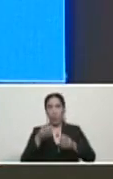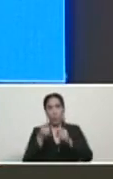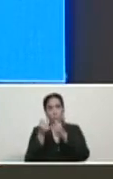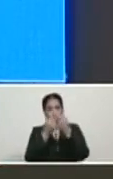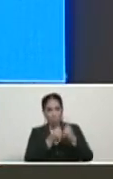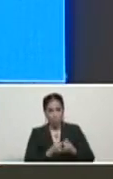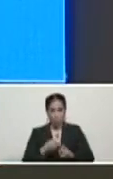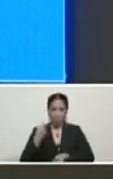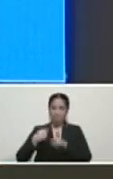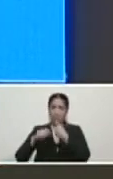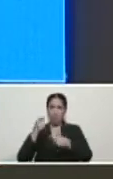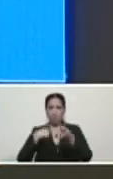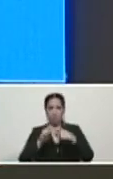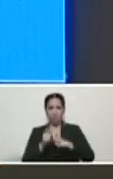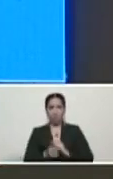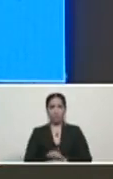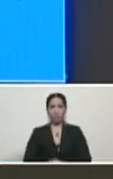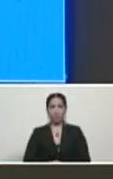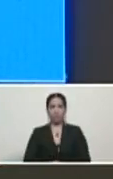comercial.